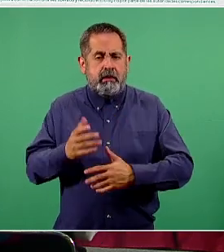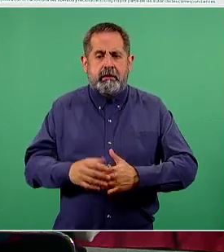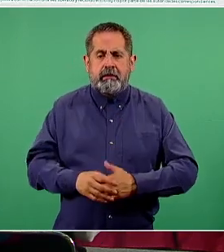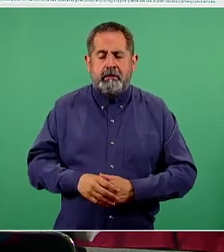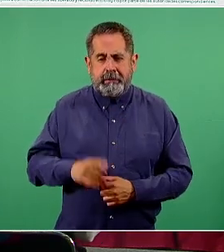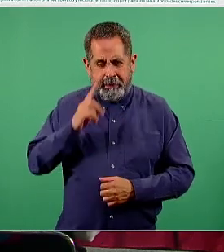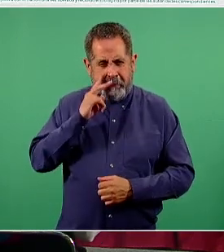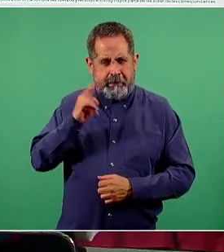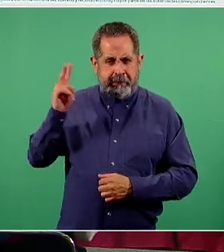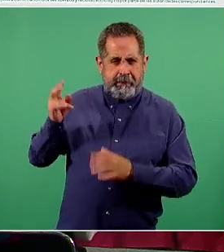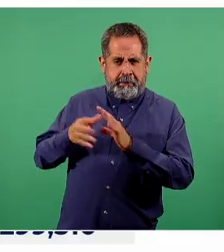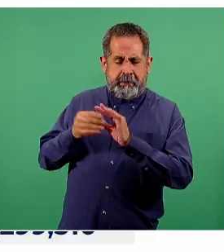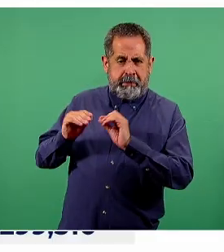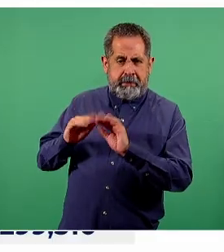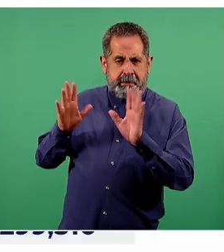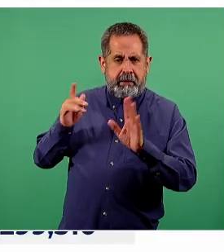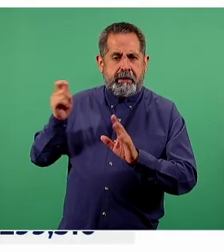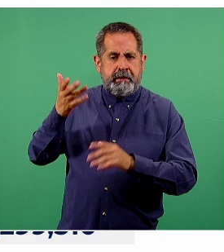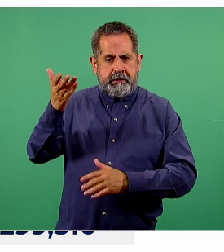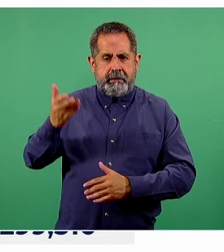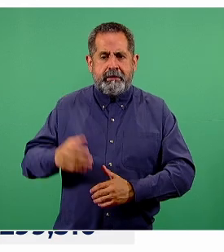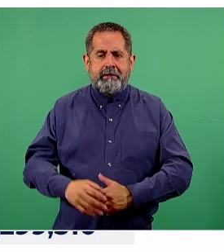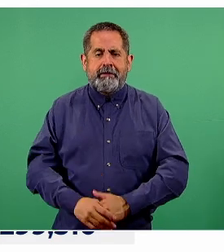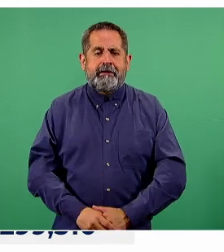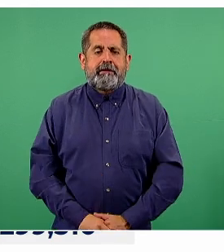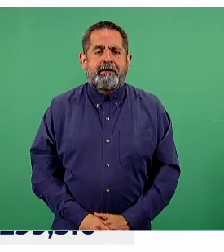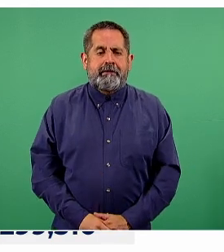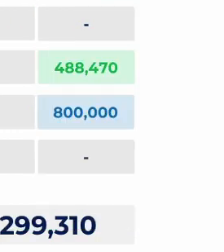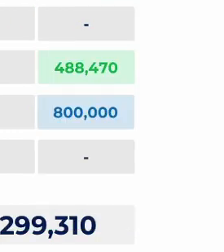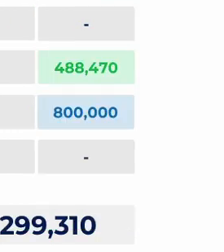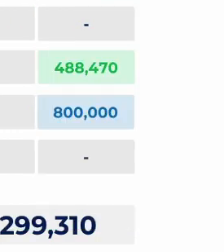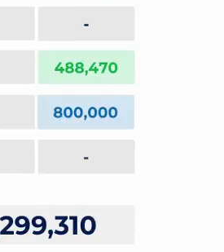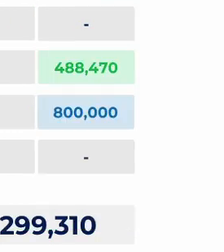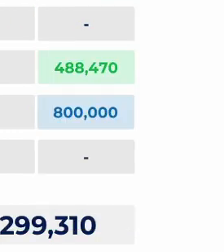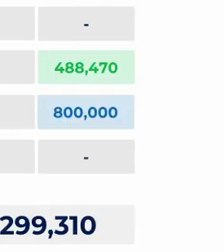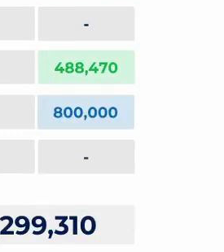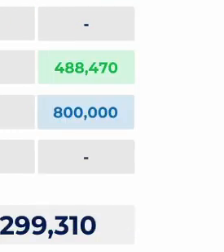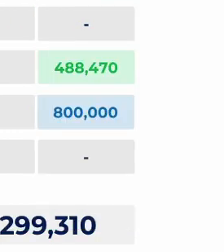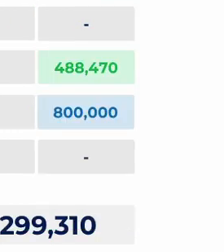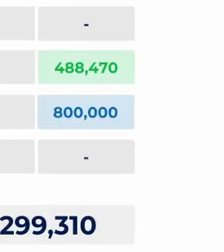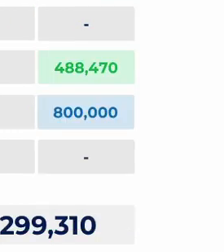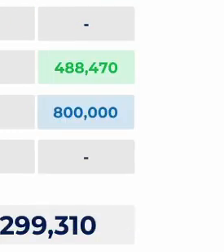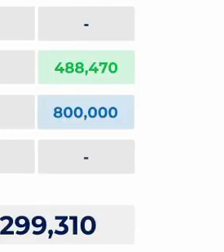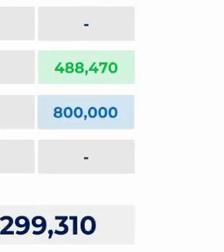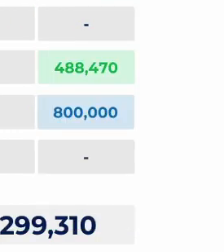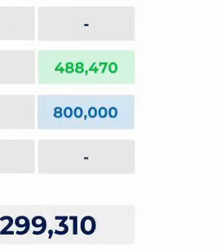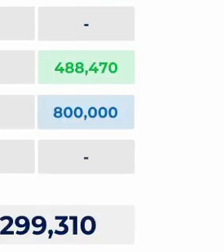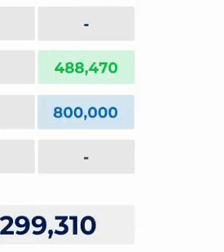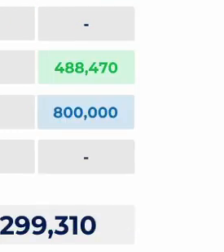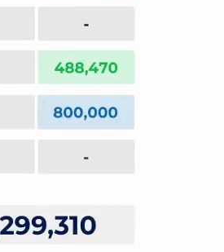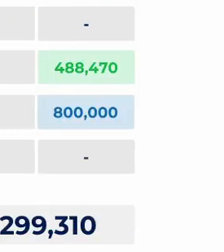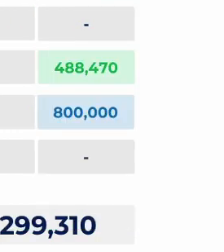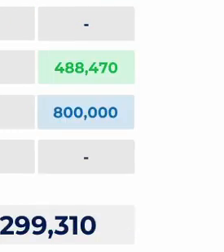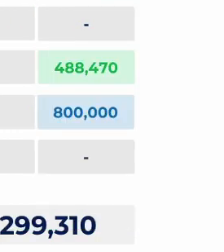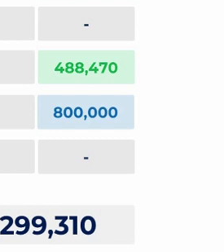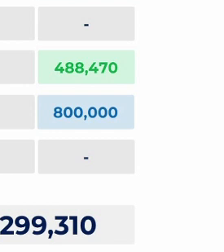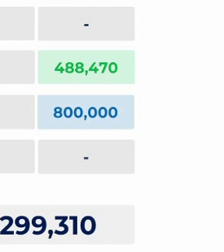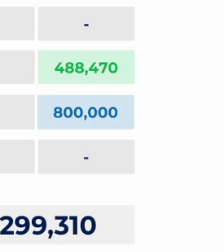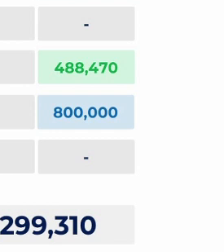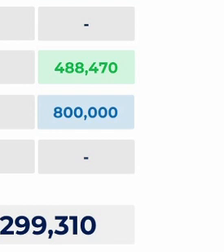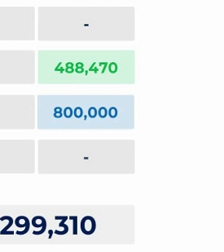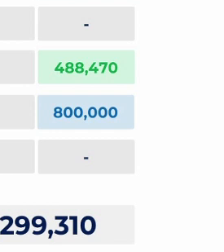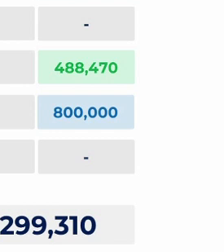por favor. Aquí está. Lo que aparece en amarillo son los embarques ya entregados. Mañana recibiremos